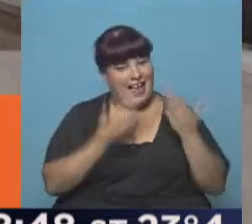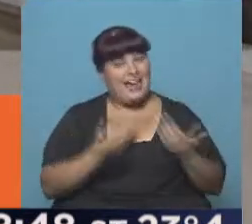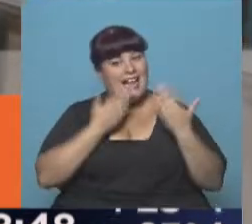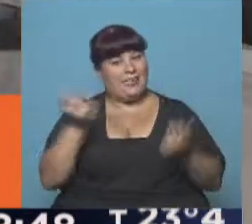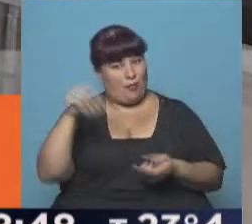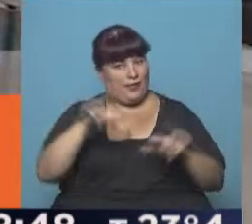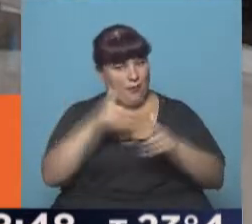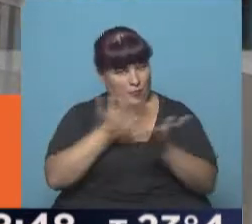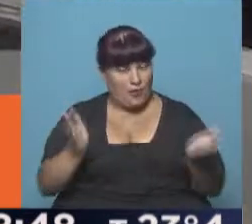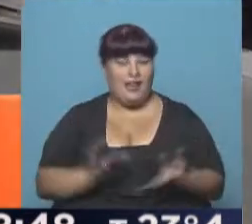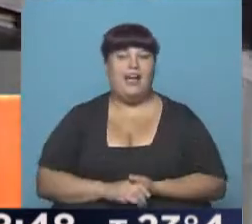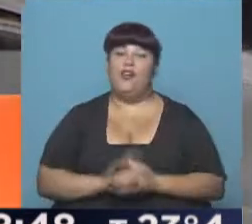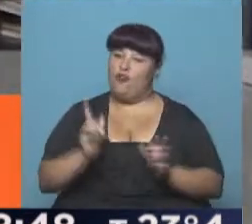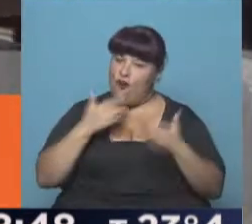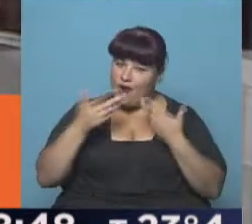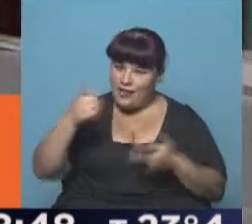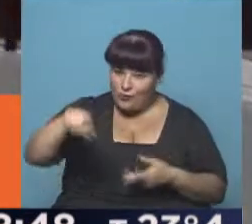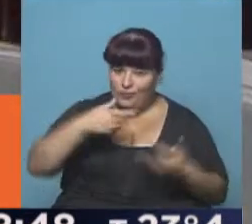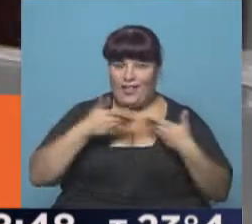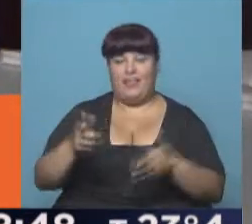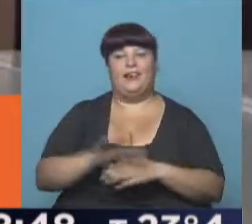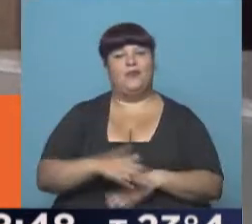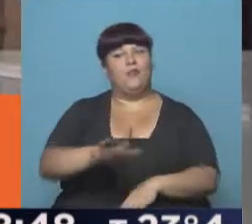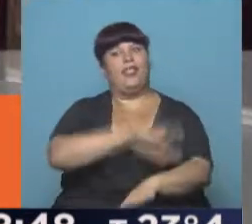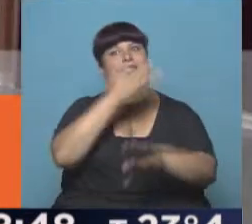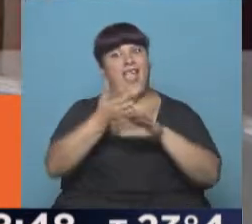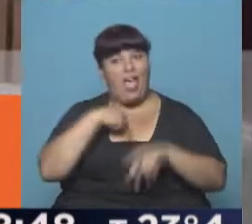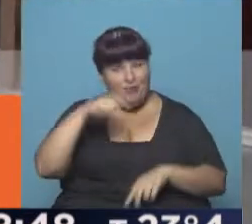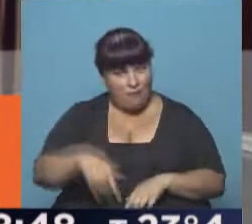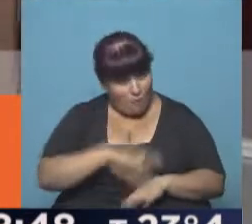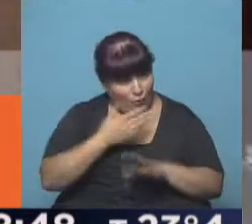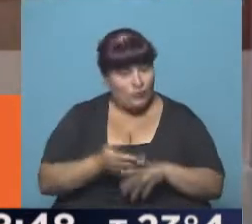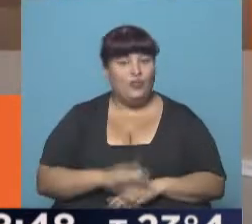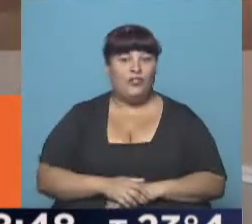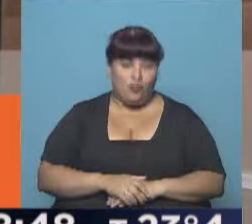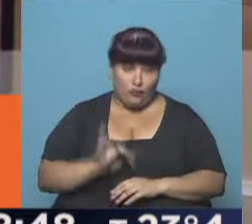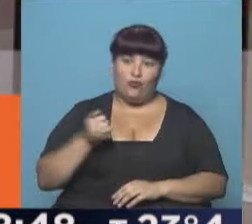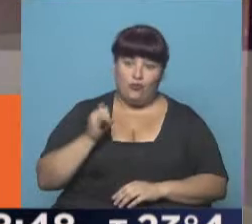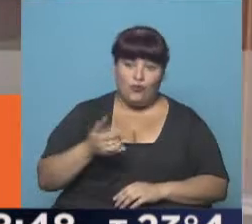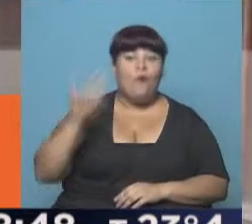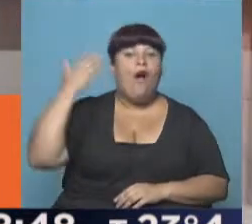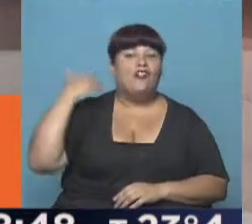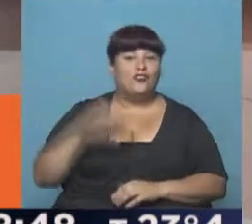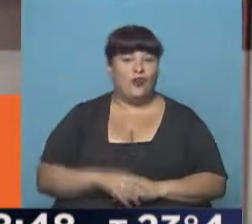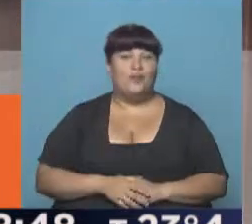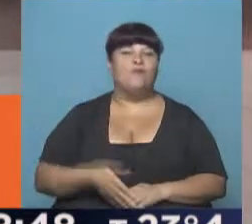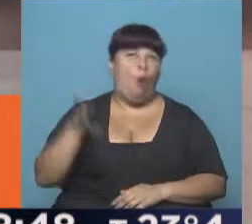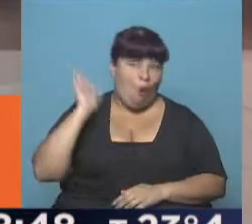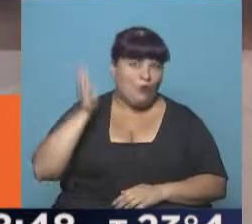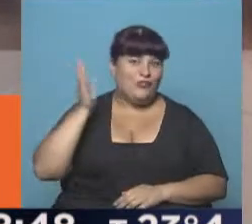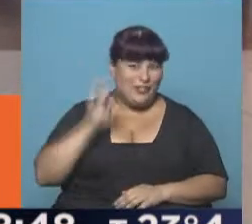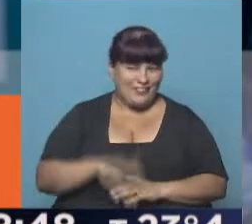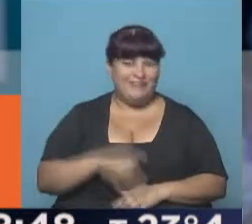gracias por estar en la televisión pública. No, gracias a ustedes. Bueno, hacía mucho que no venía. ¿Hacía tiempo? Sí. ¿Cuánto hace? Mucho.